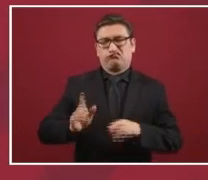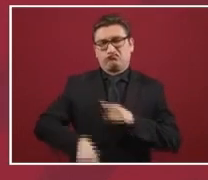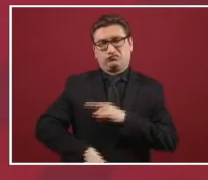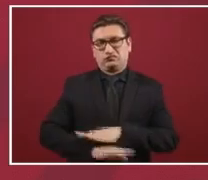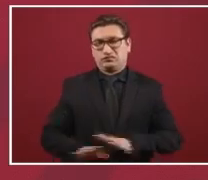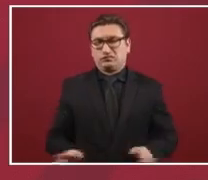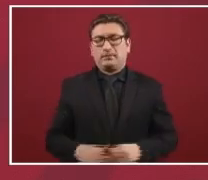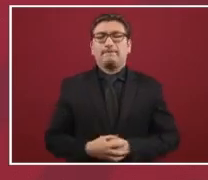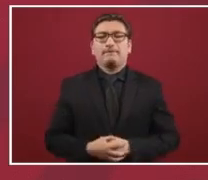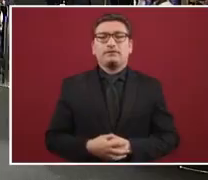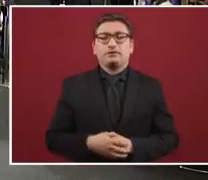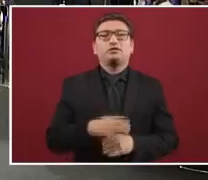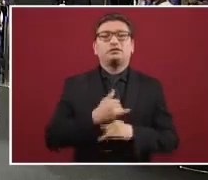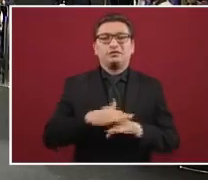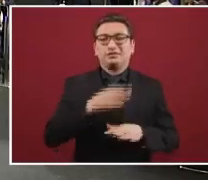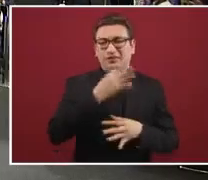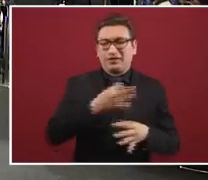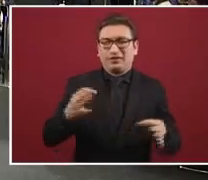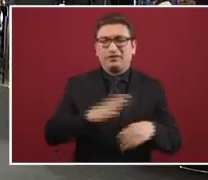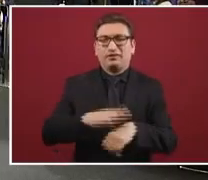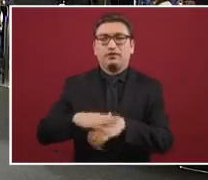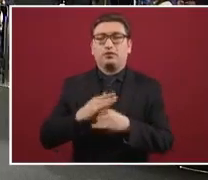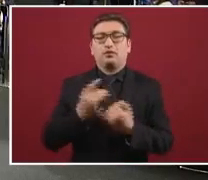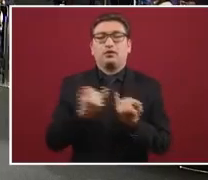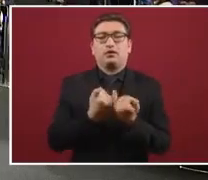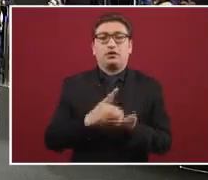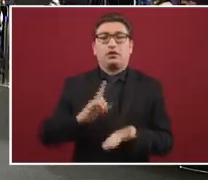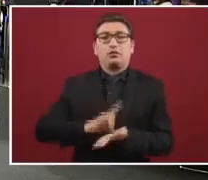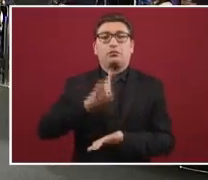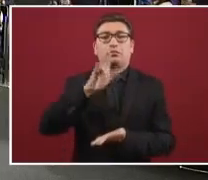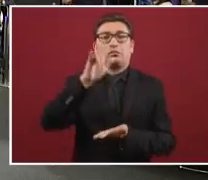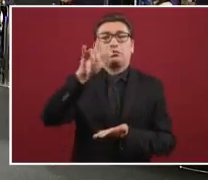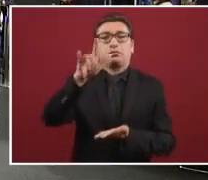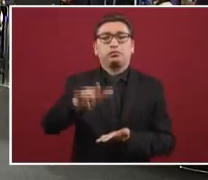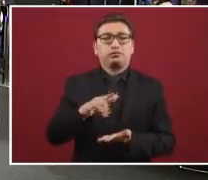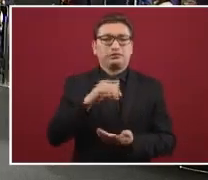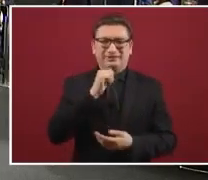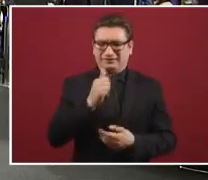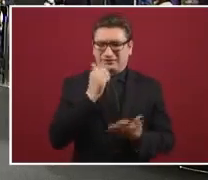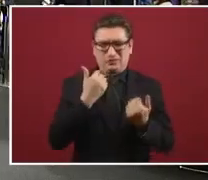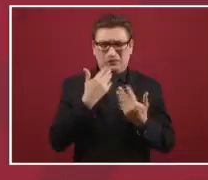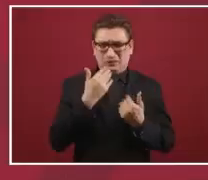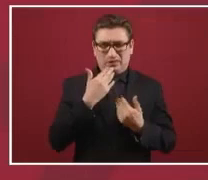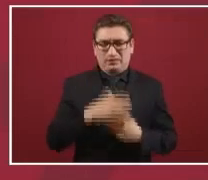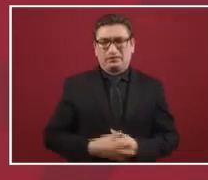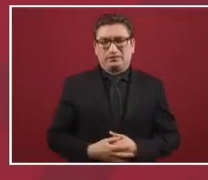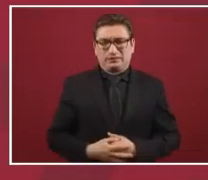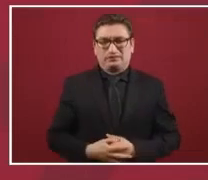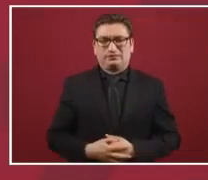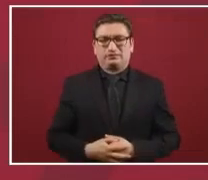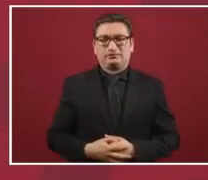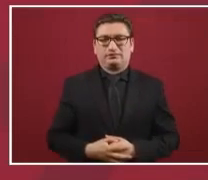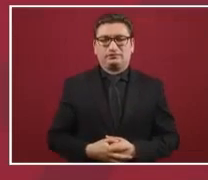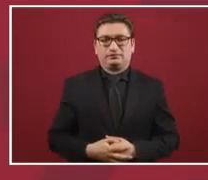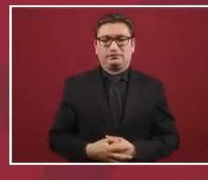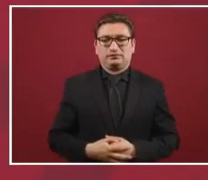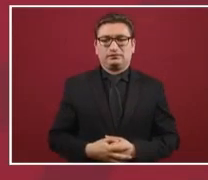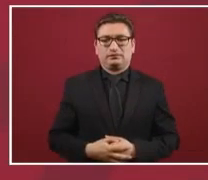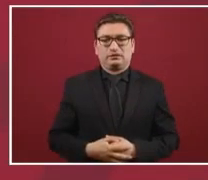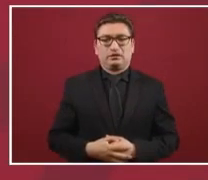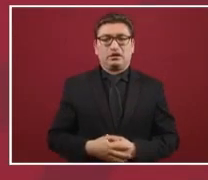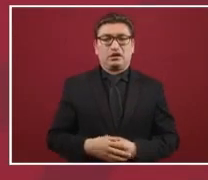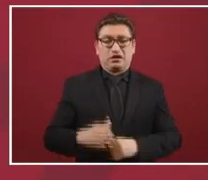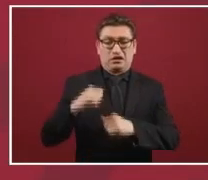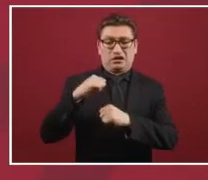Informo pues que ya no hay aviones para el traslado de